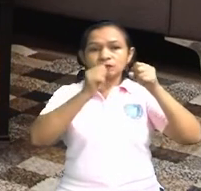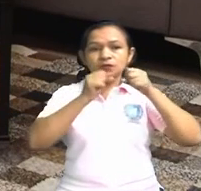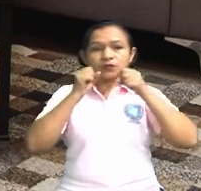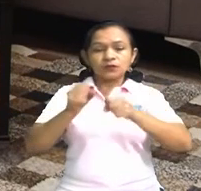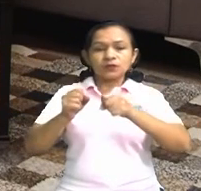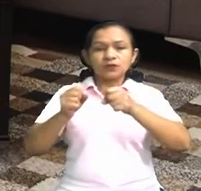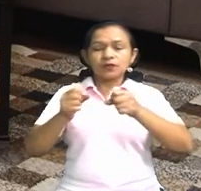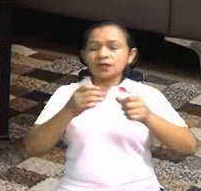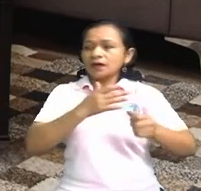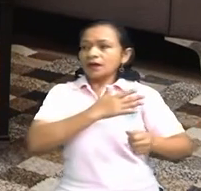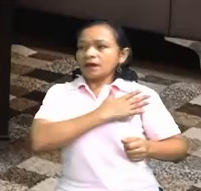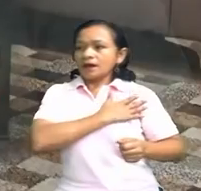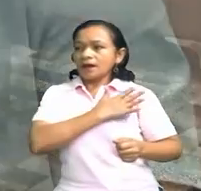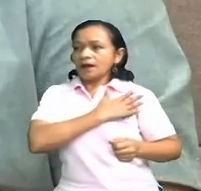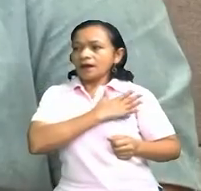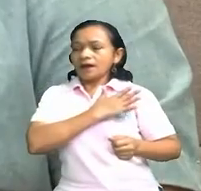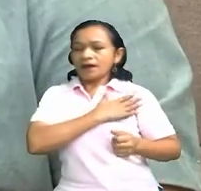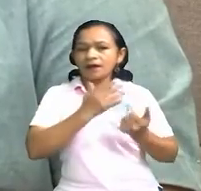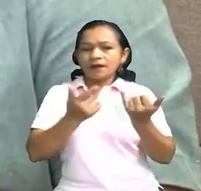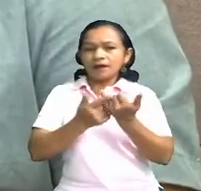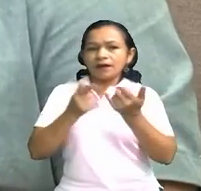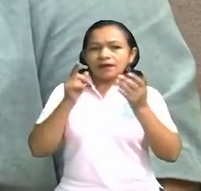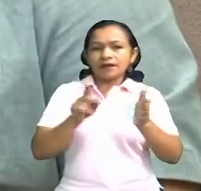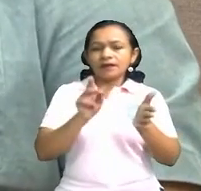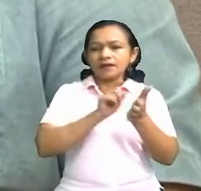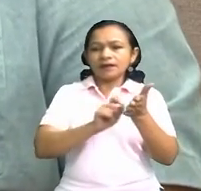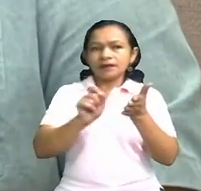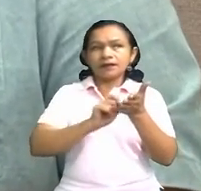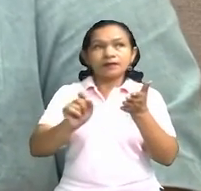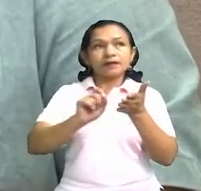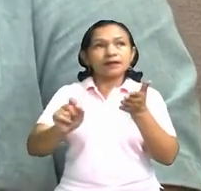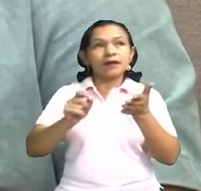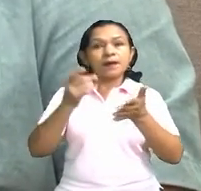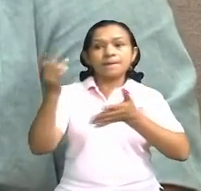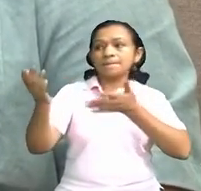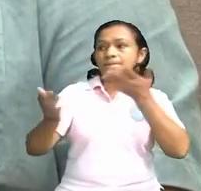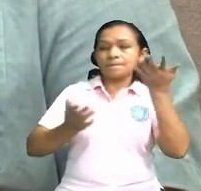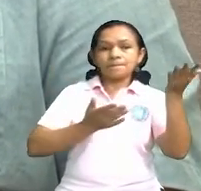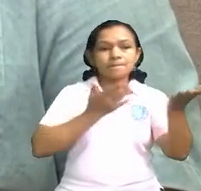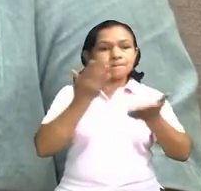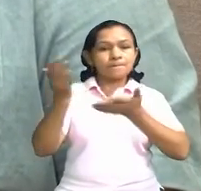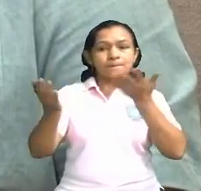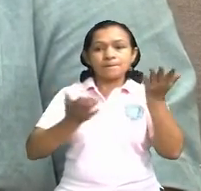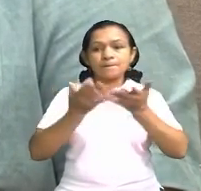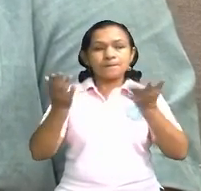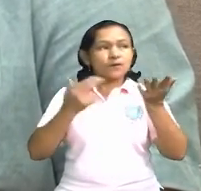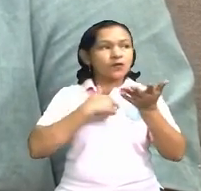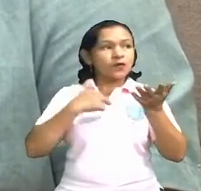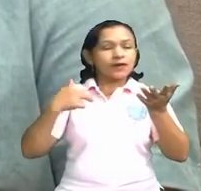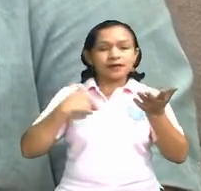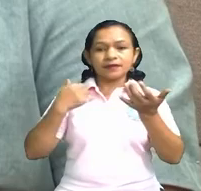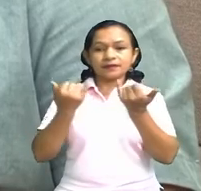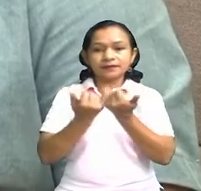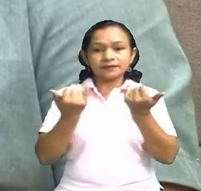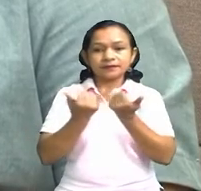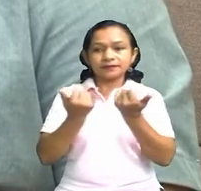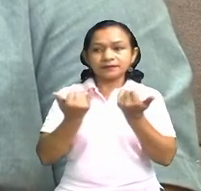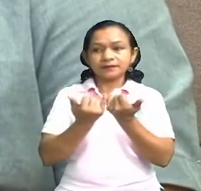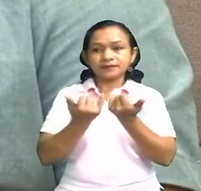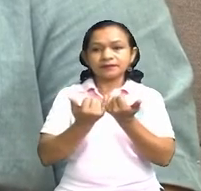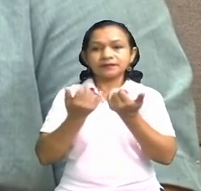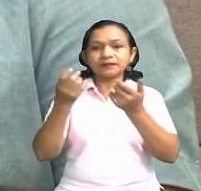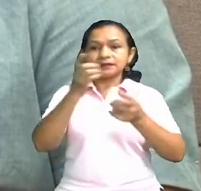enamorado permanente, al escritor, al poeta, al combatiente,